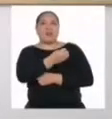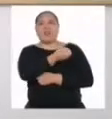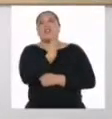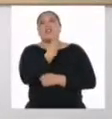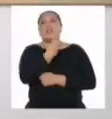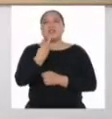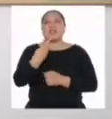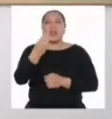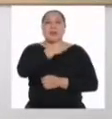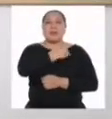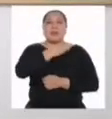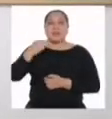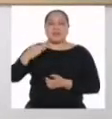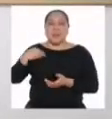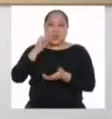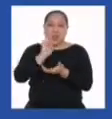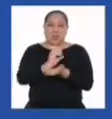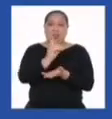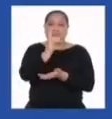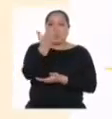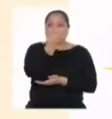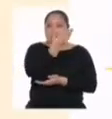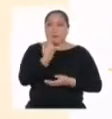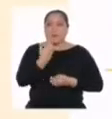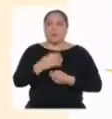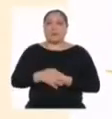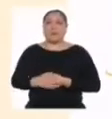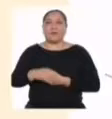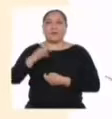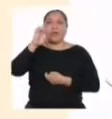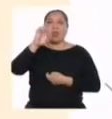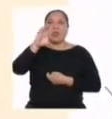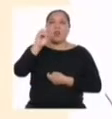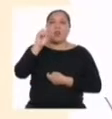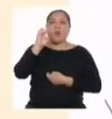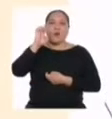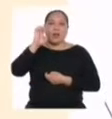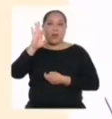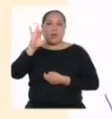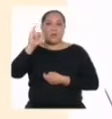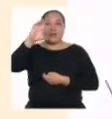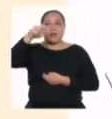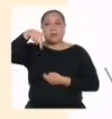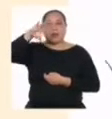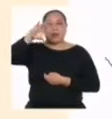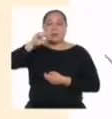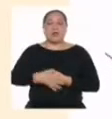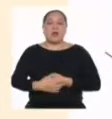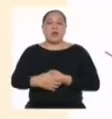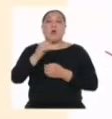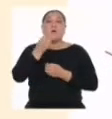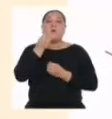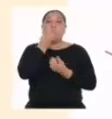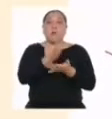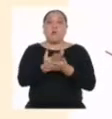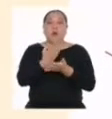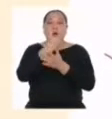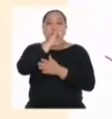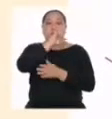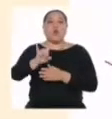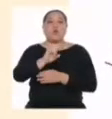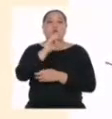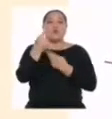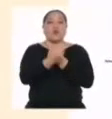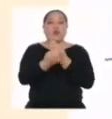nos dice el Ministerio de Educación al respecto. La ecoeficiencia asegura el buen uso y desarrollo de los recursos